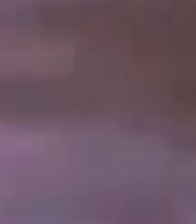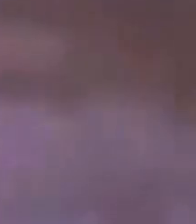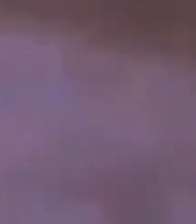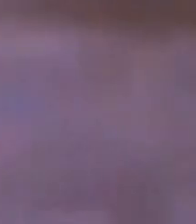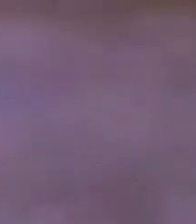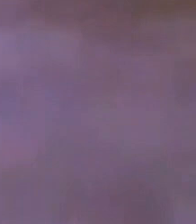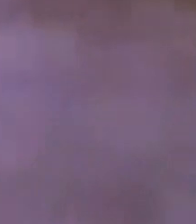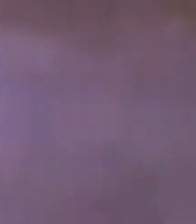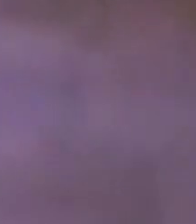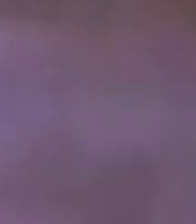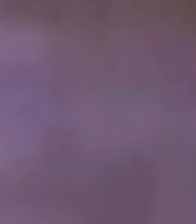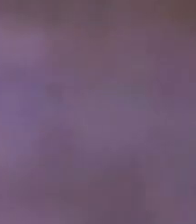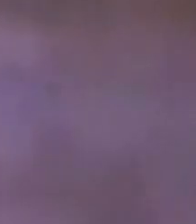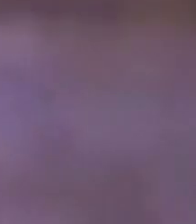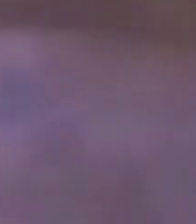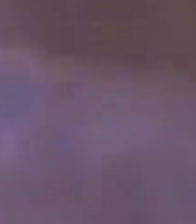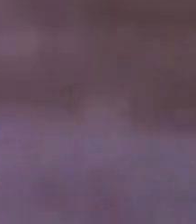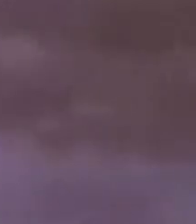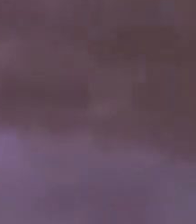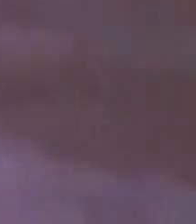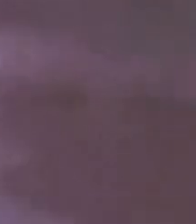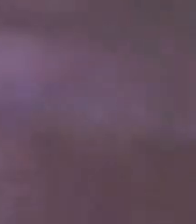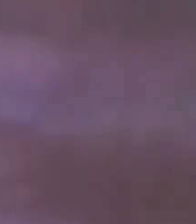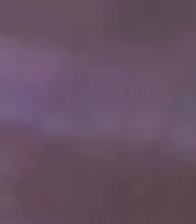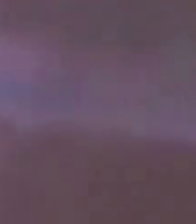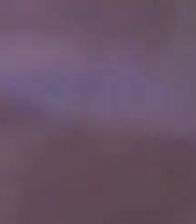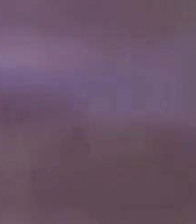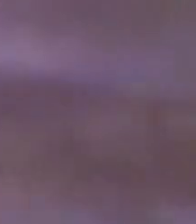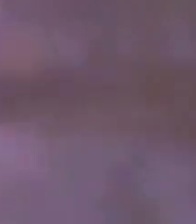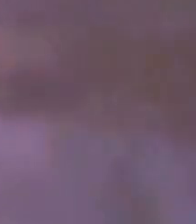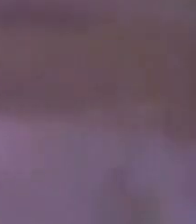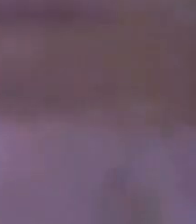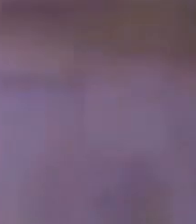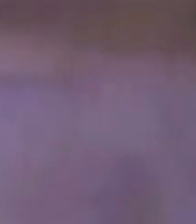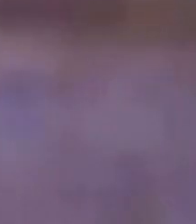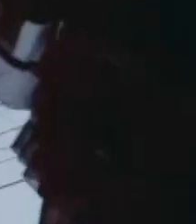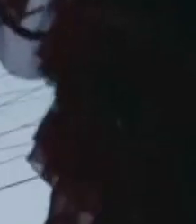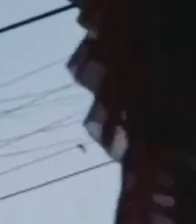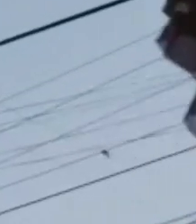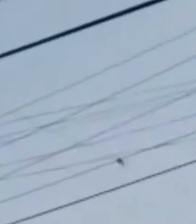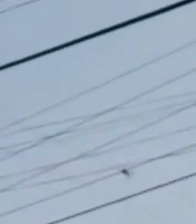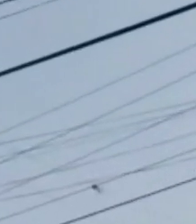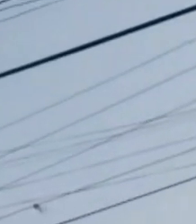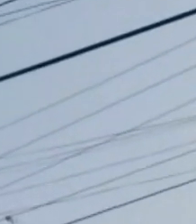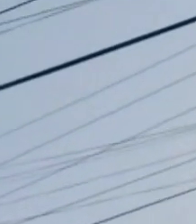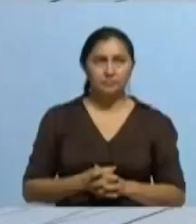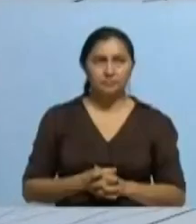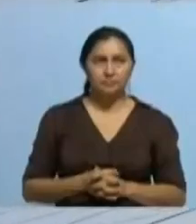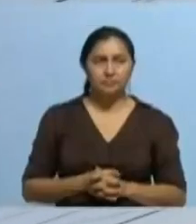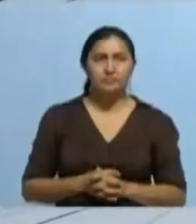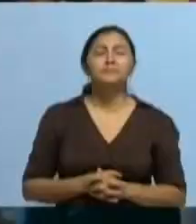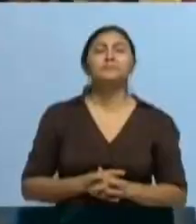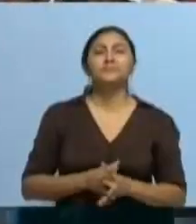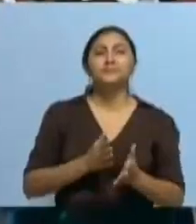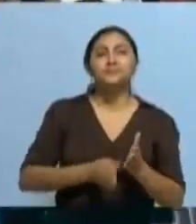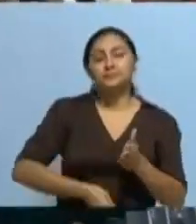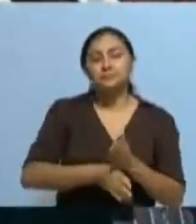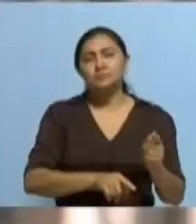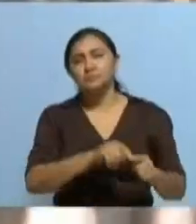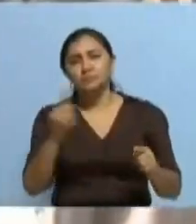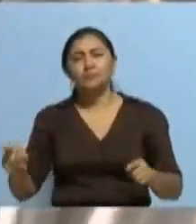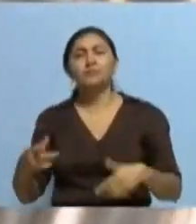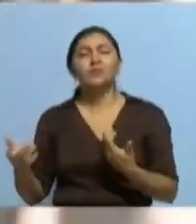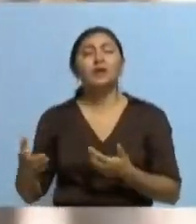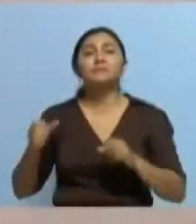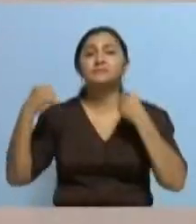se destacan la danza de los boleros, una tradición viva desde hace más de 100 años. La ruta seguirá en el Carnaval del Recuerdo en Baranoa,